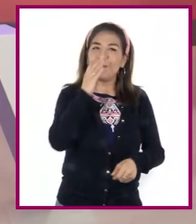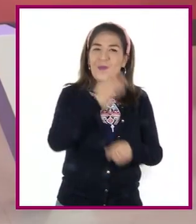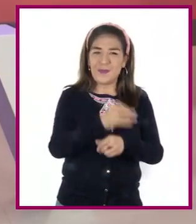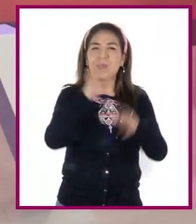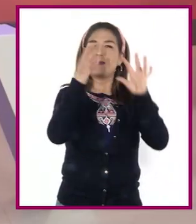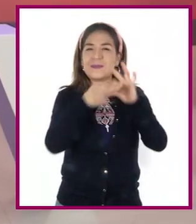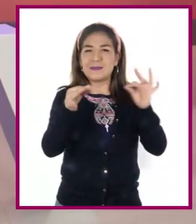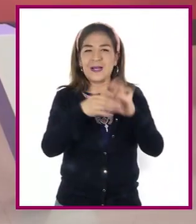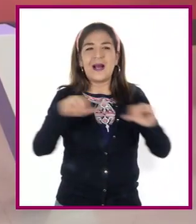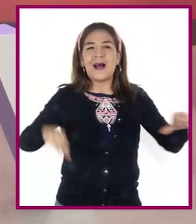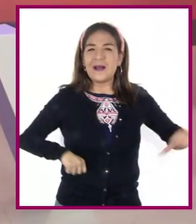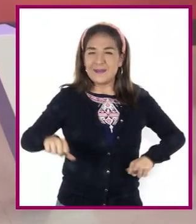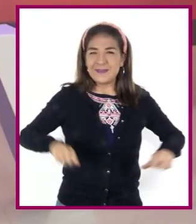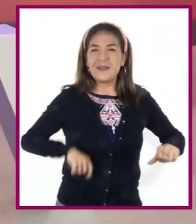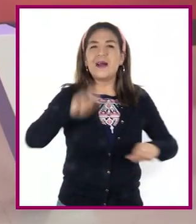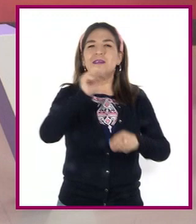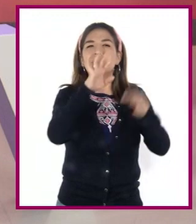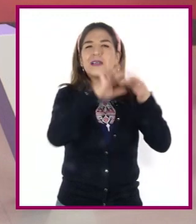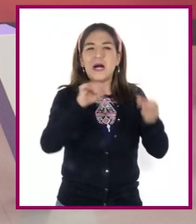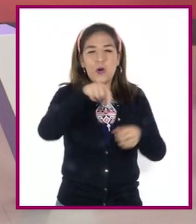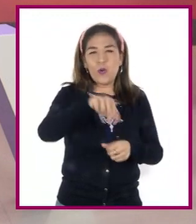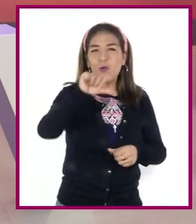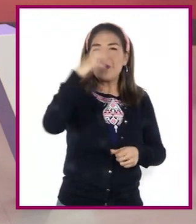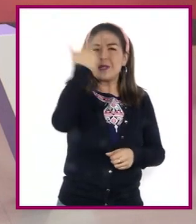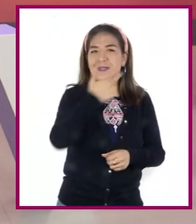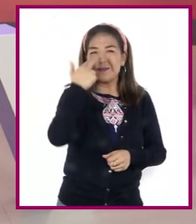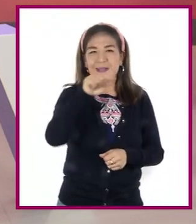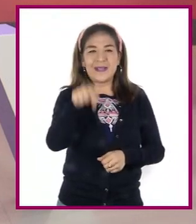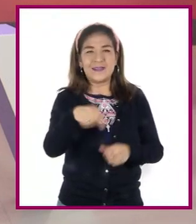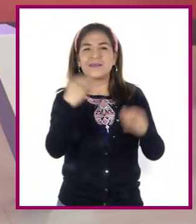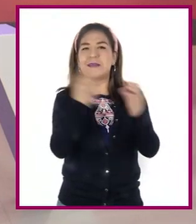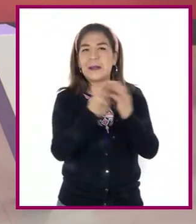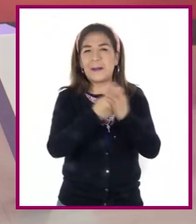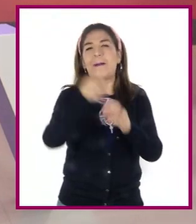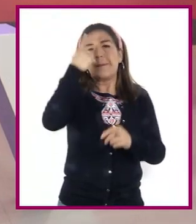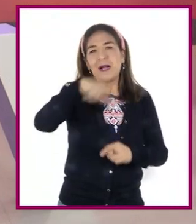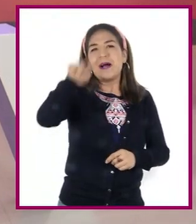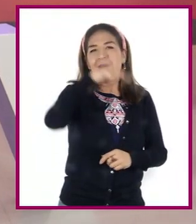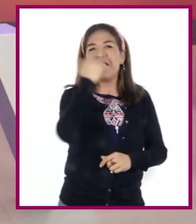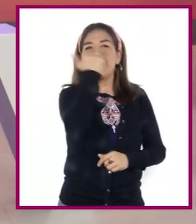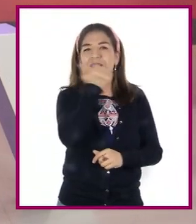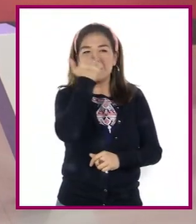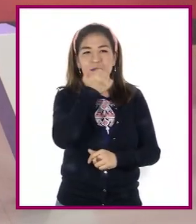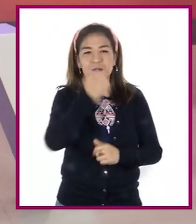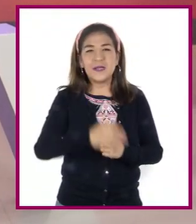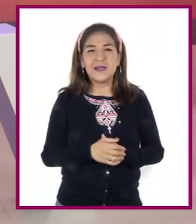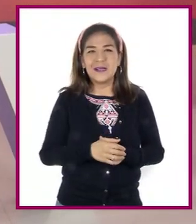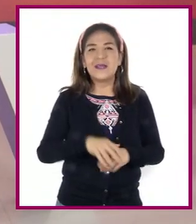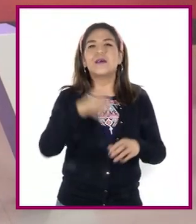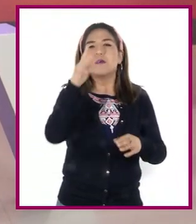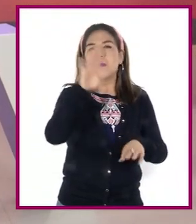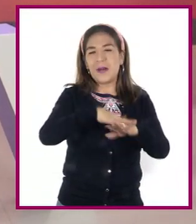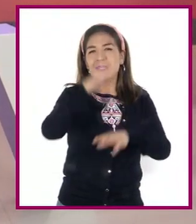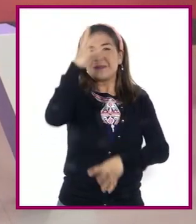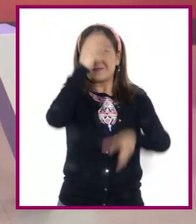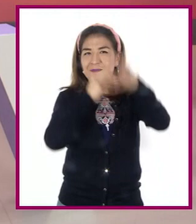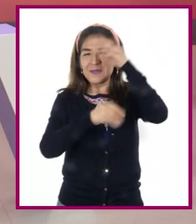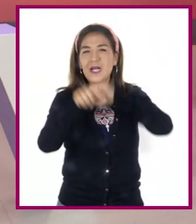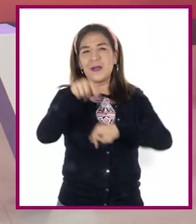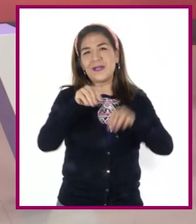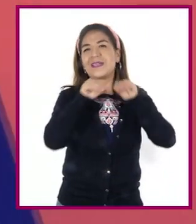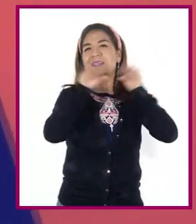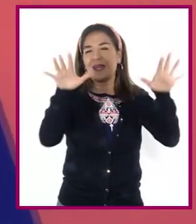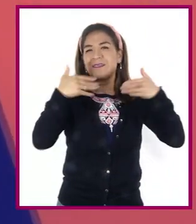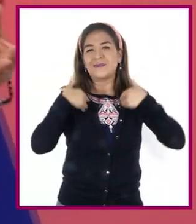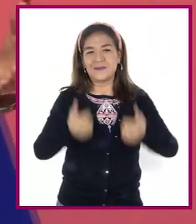si hacemos una pequeña recopilación de lo que hemos revisado en ella para que las y los alumnos se vayan con los conocimientos muy